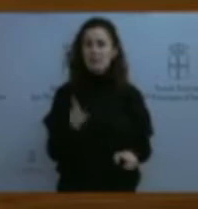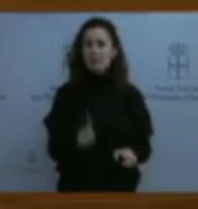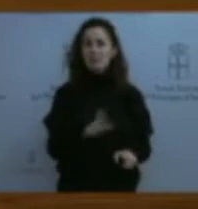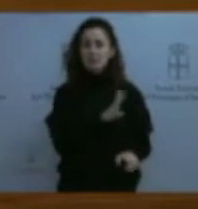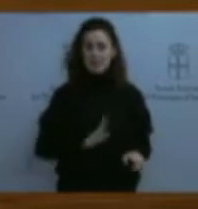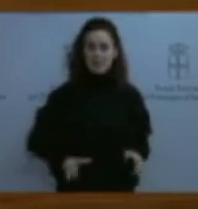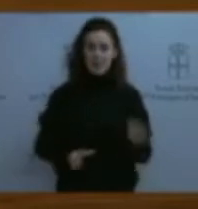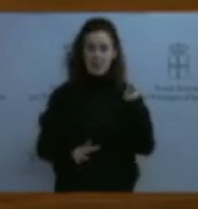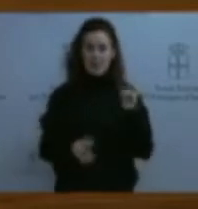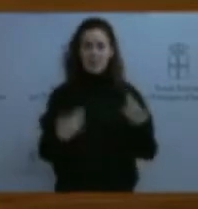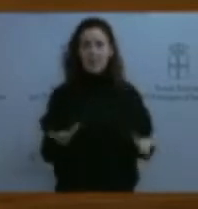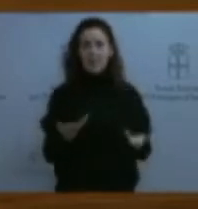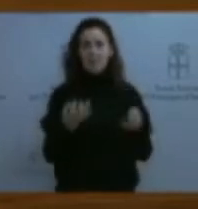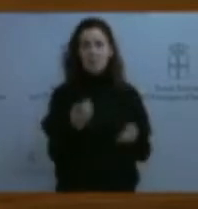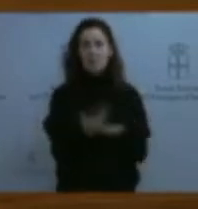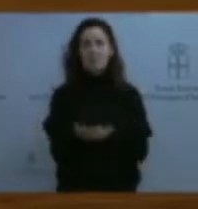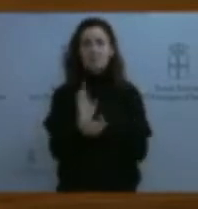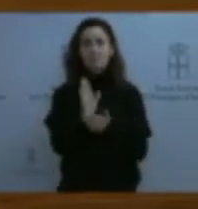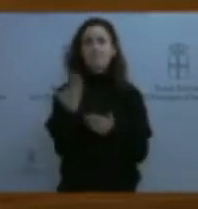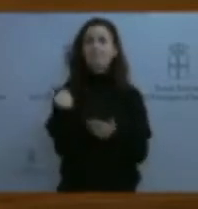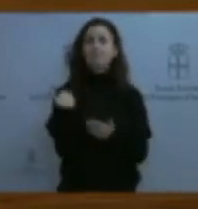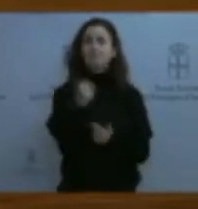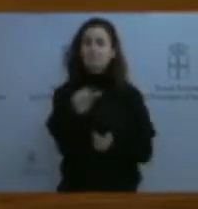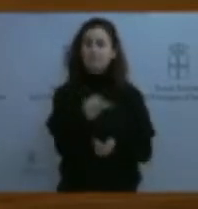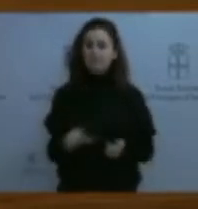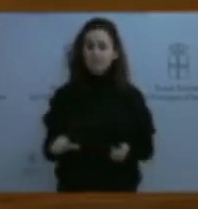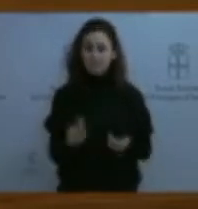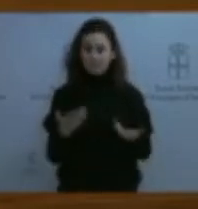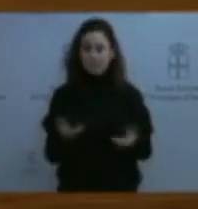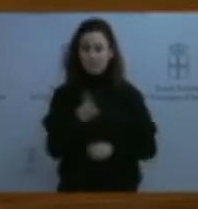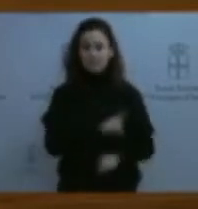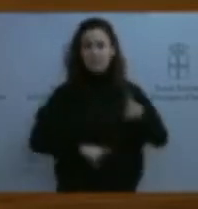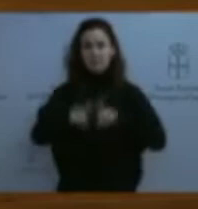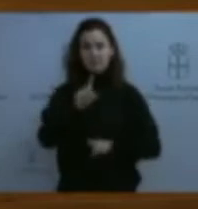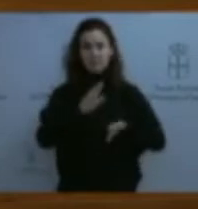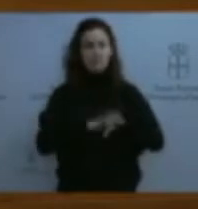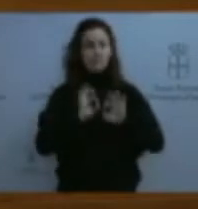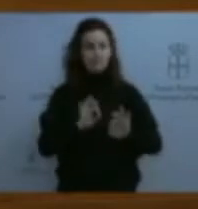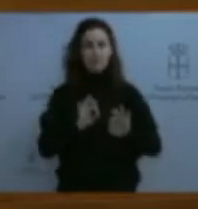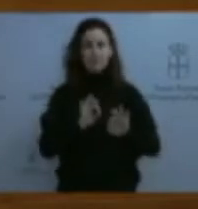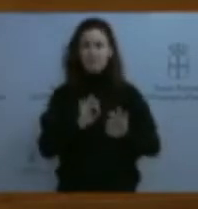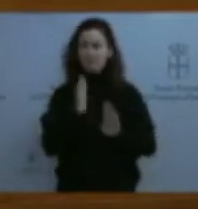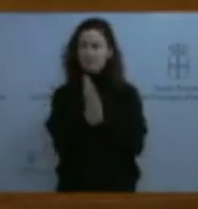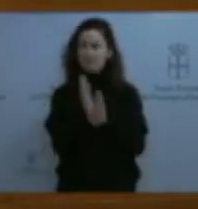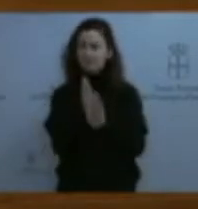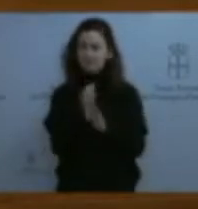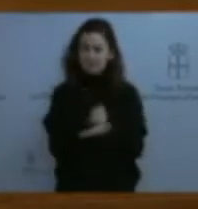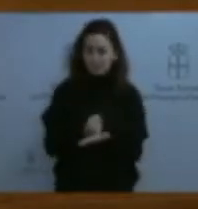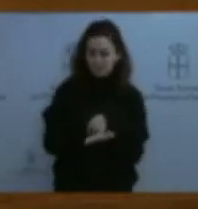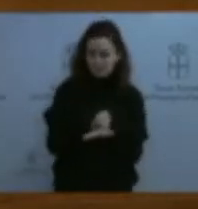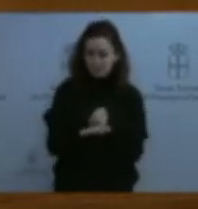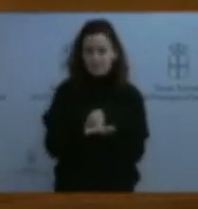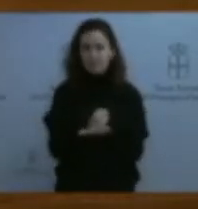cuando presentábamos una proposición hace unas semanas, que los problemas de devolución obligan a machacar fármacos y a incrementar